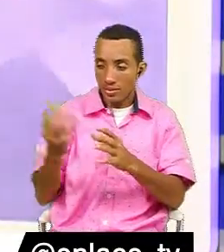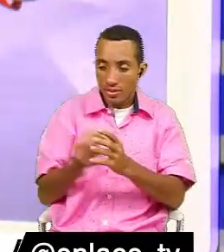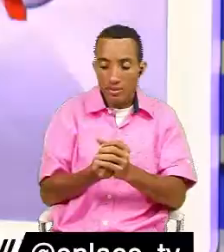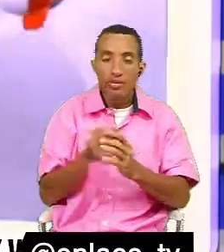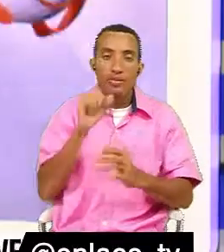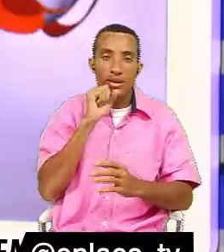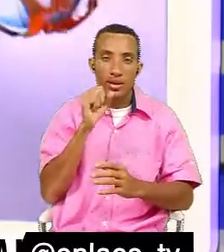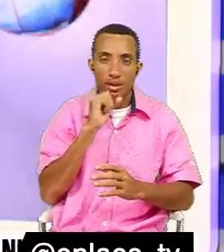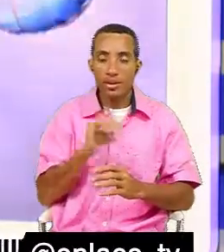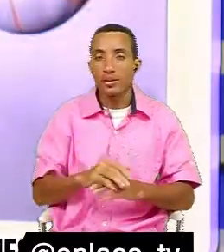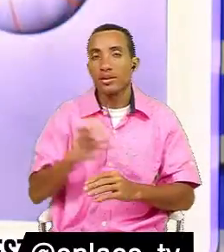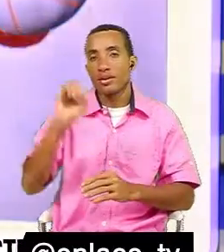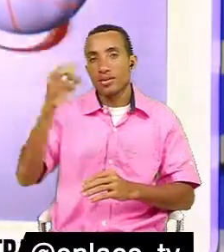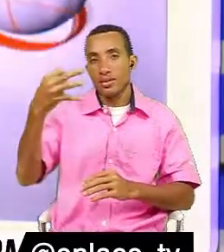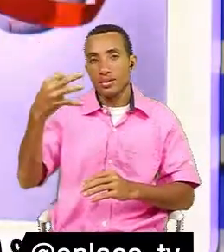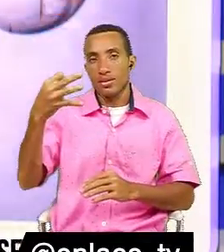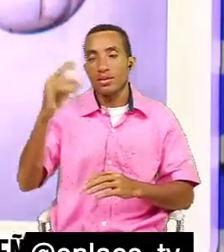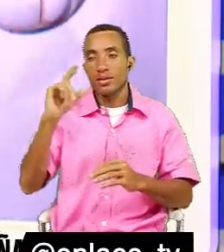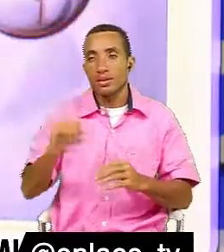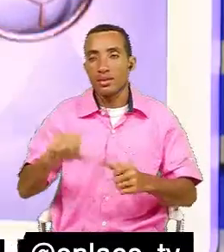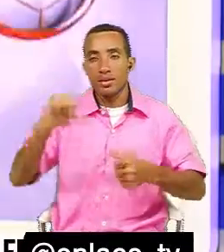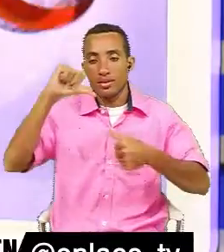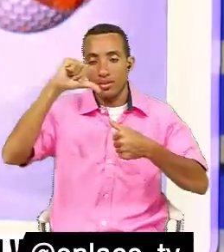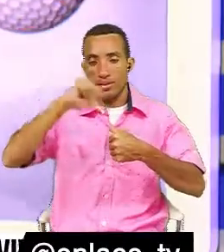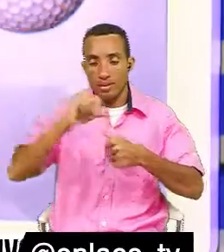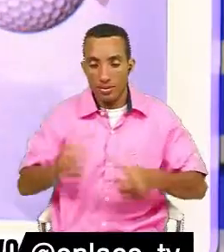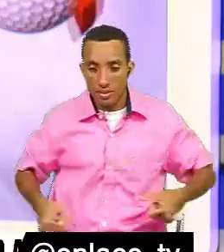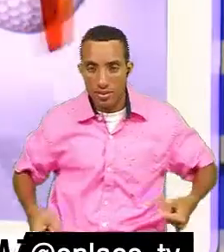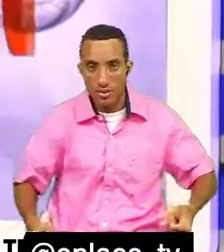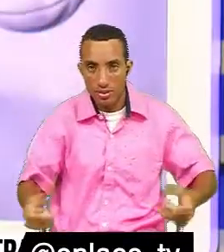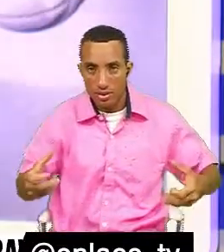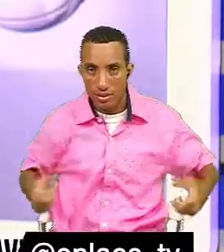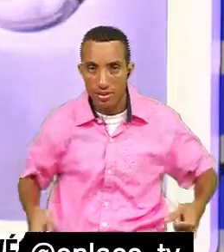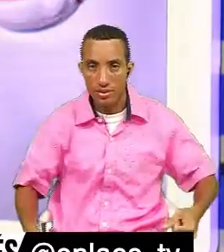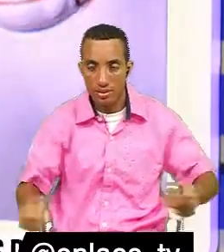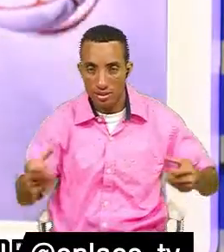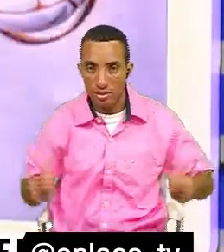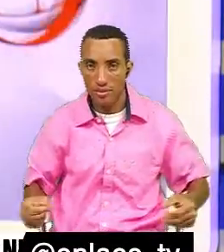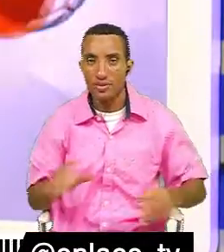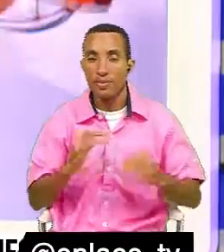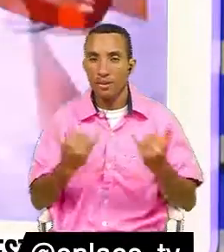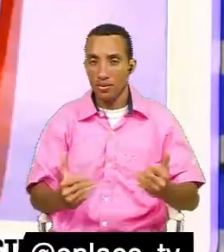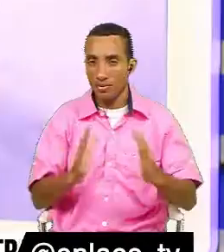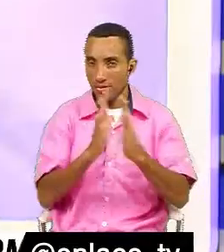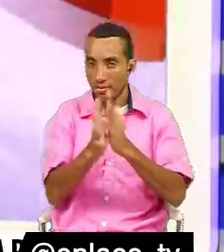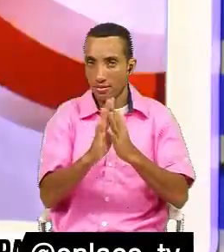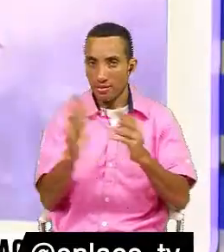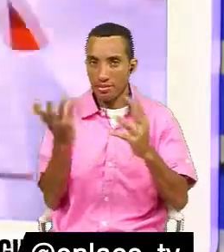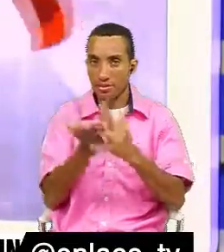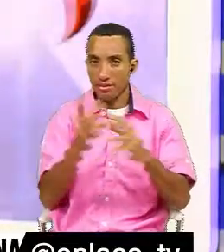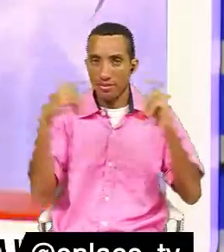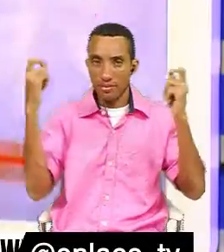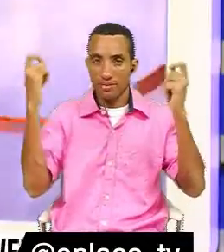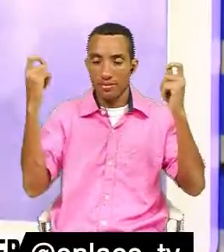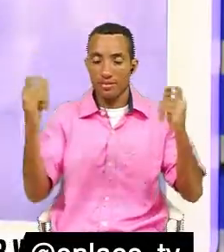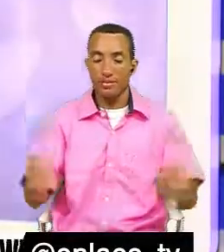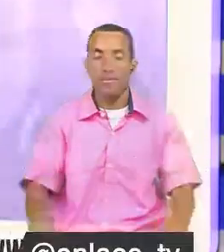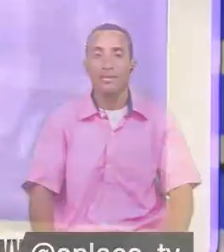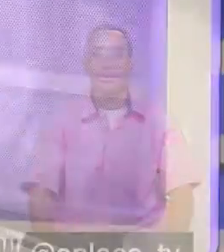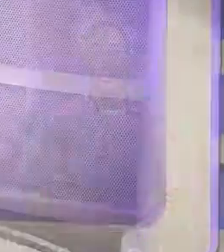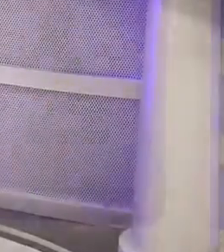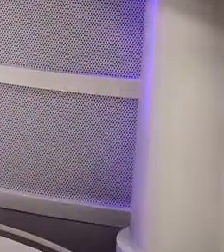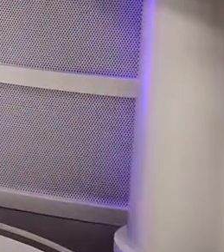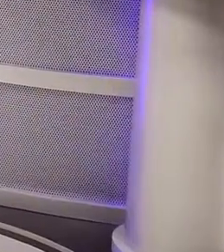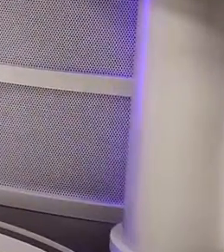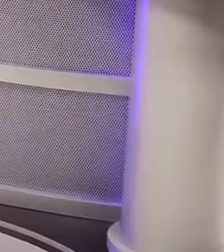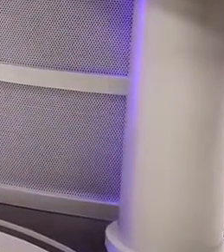terceros, torneo panamericano en silla de ruedas. Información en minutos, es el momento de nuestros patrocinadores. Regresamos.